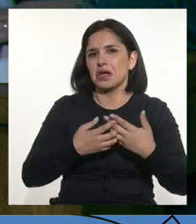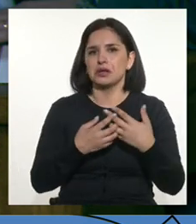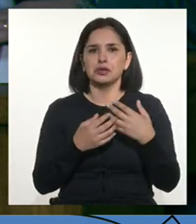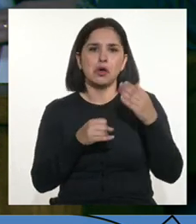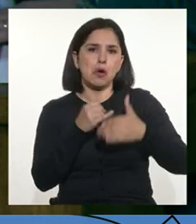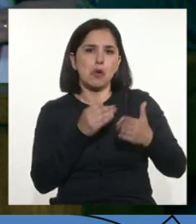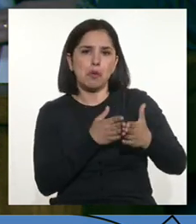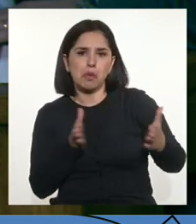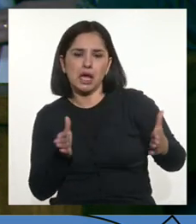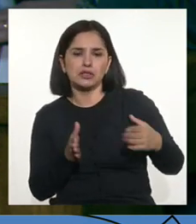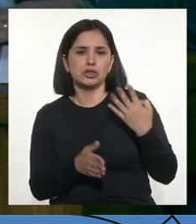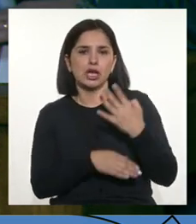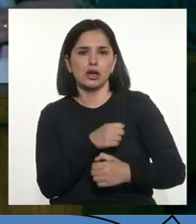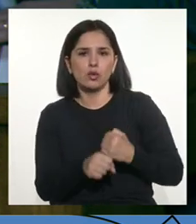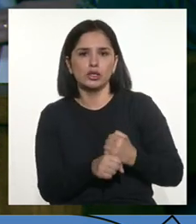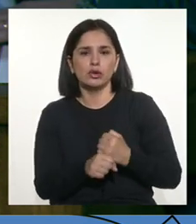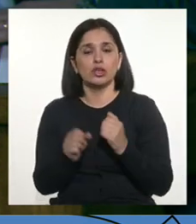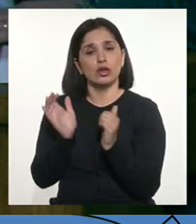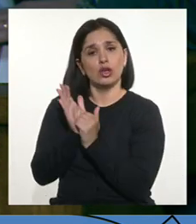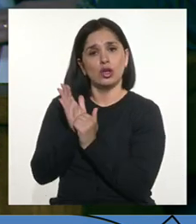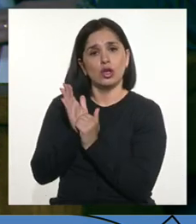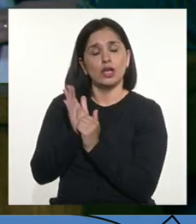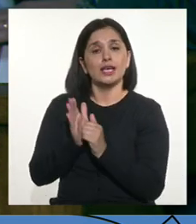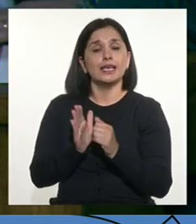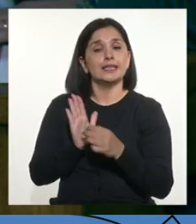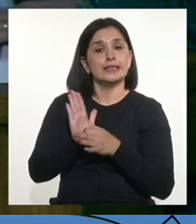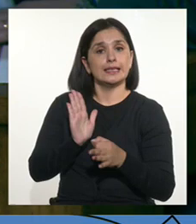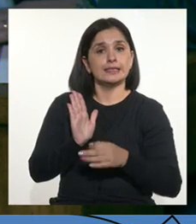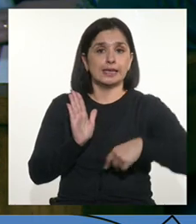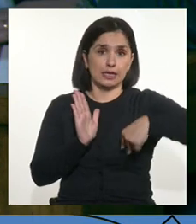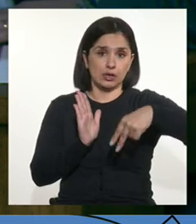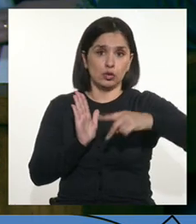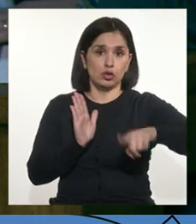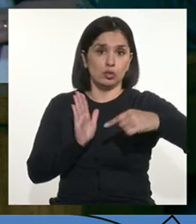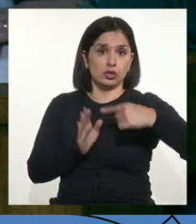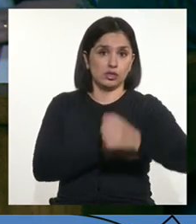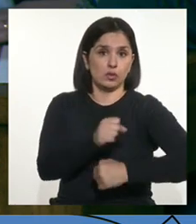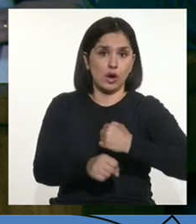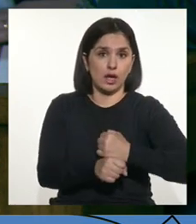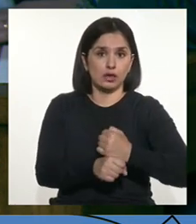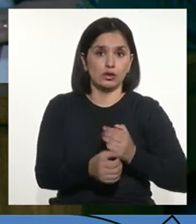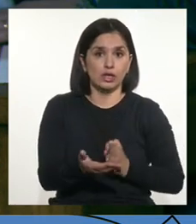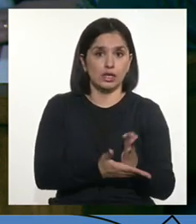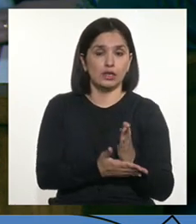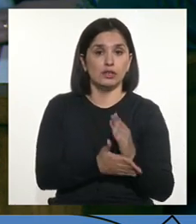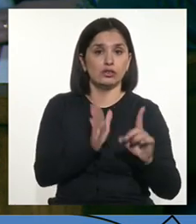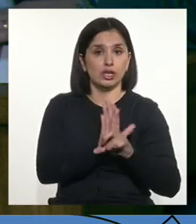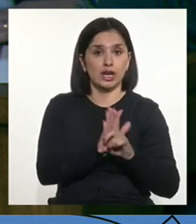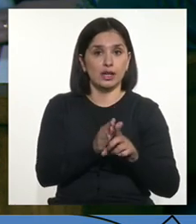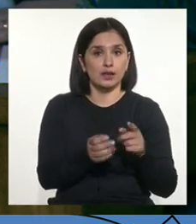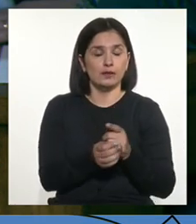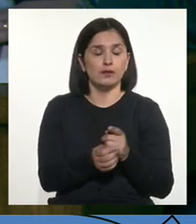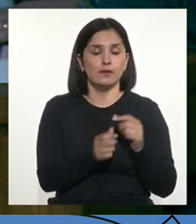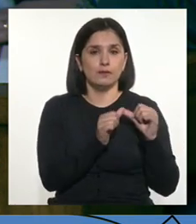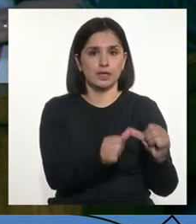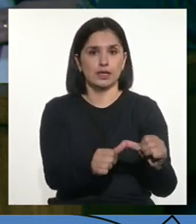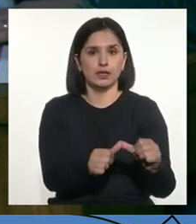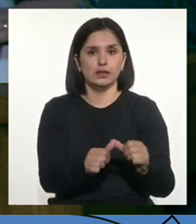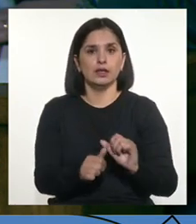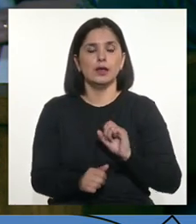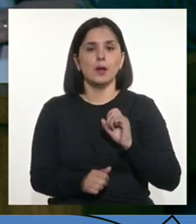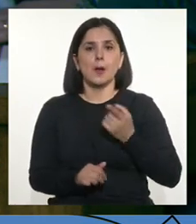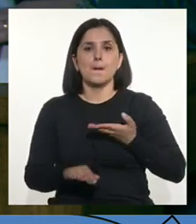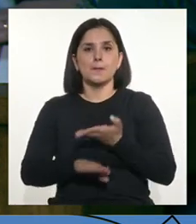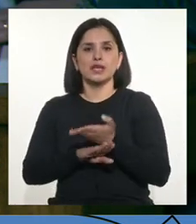años de hecho hay una norma transitoria que establece que en junio del año siguiente al entrar en vigencia de esta ley tendrá que presentarse el primer